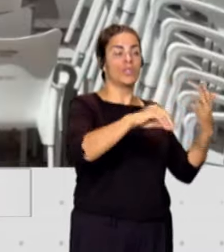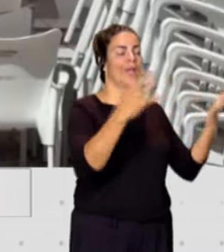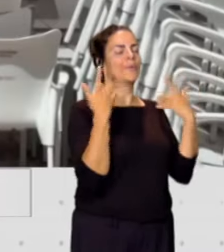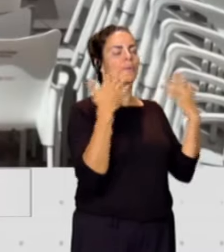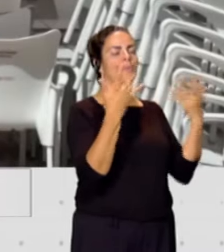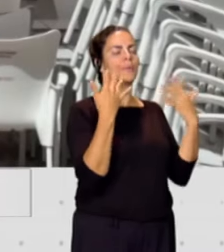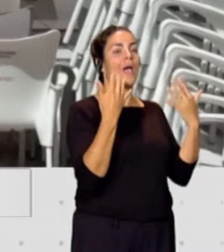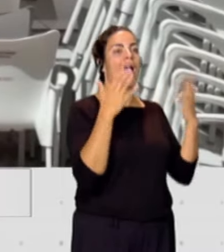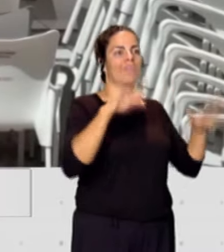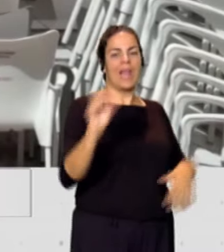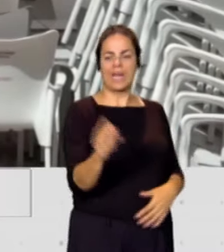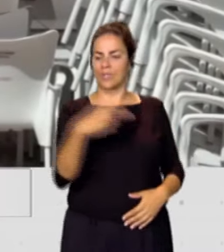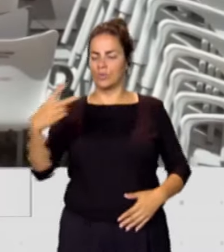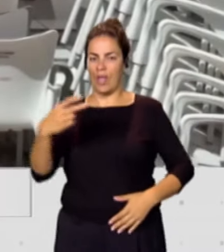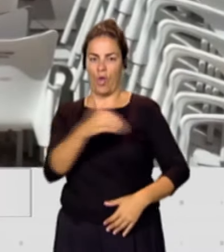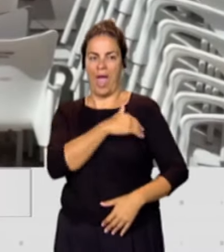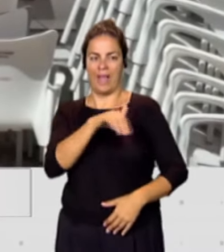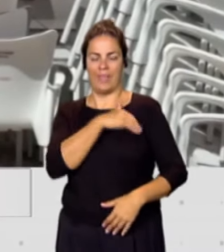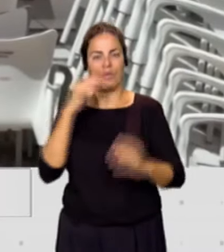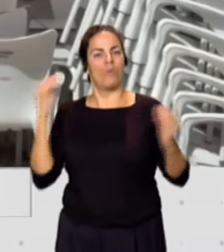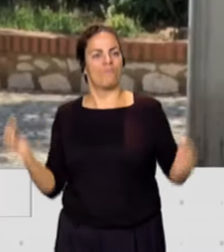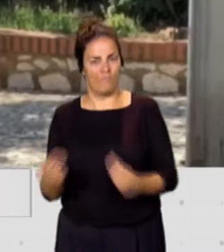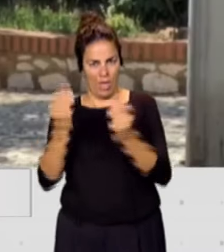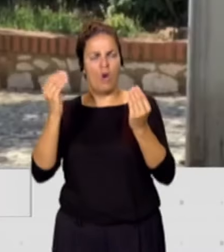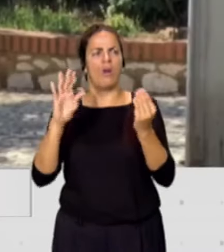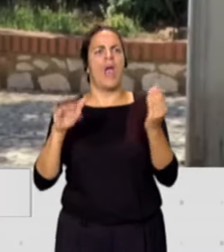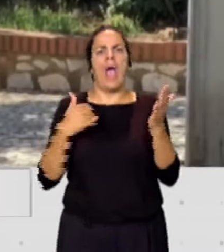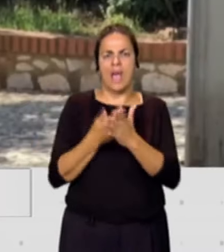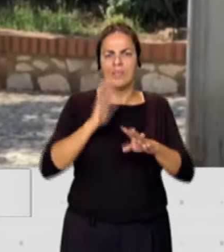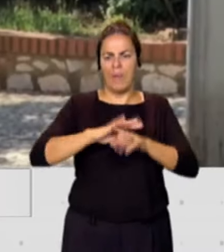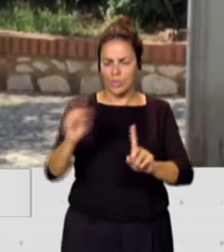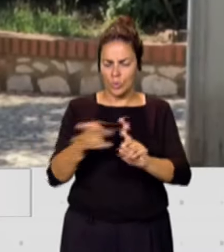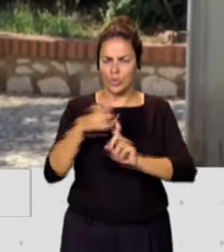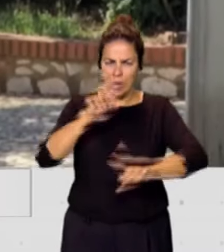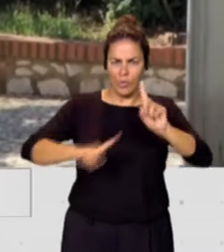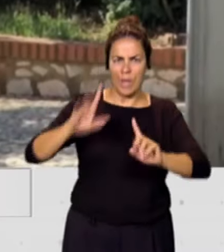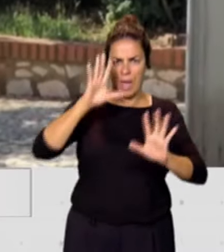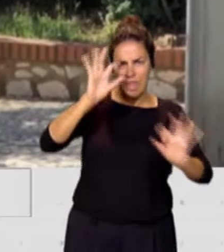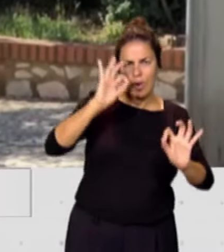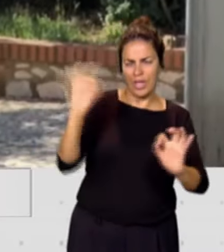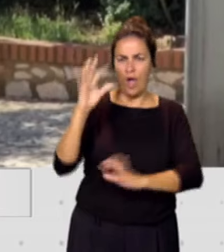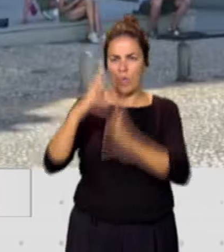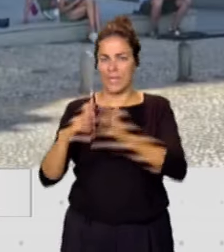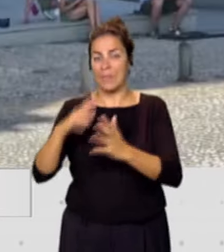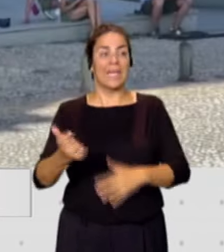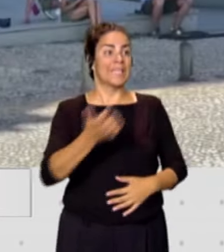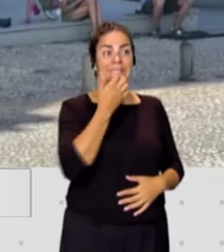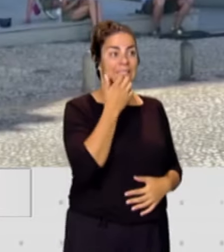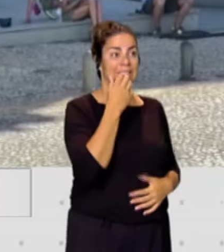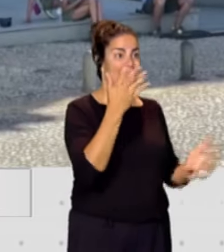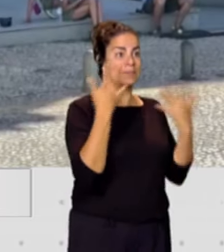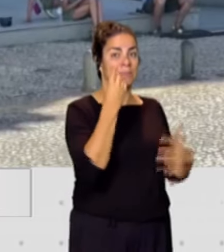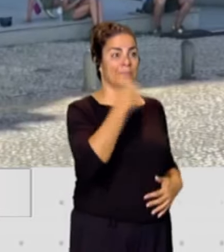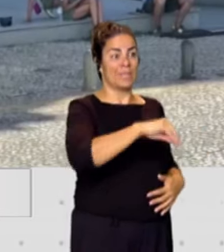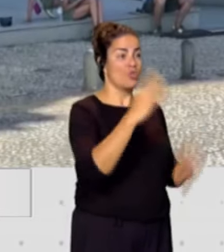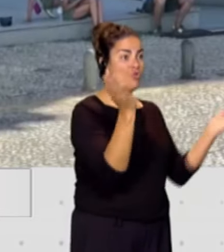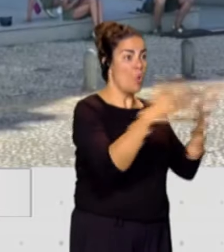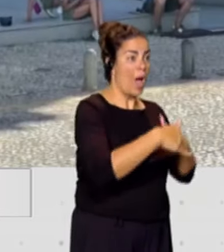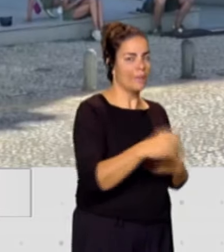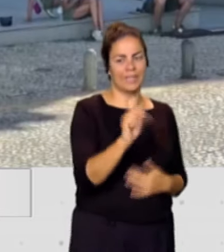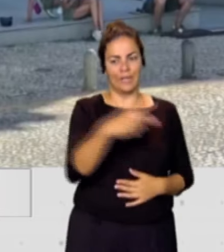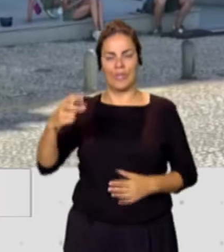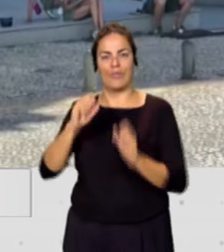rendimiento académico Incluso en problemas de lógica y matemática que cuando no tienen acceso a aire acondicionado es decir una diferencia entre estudiar